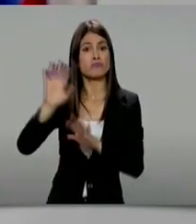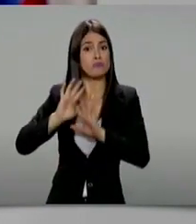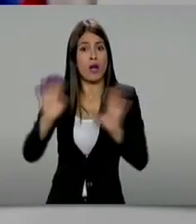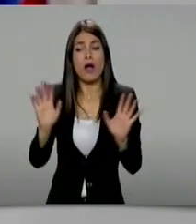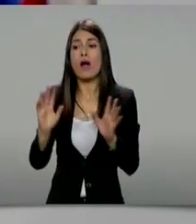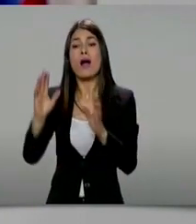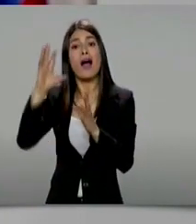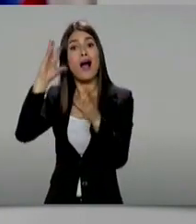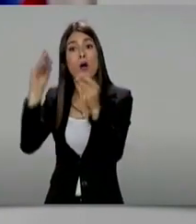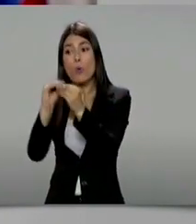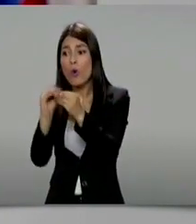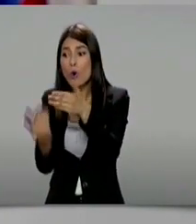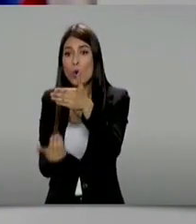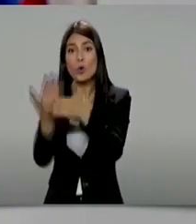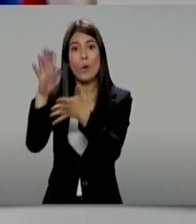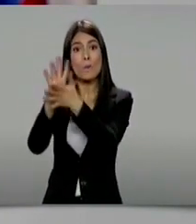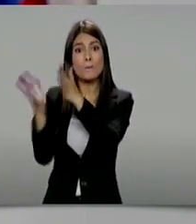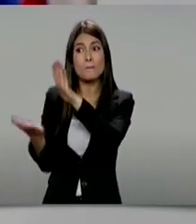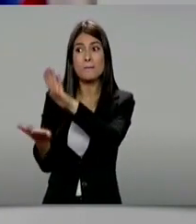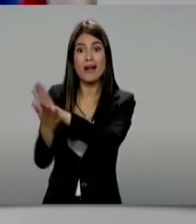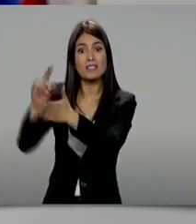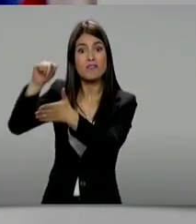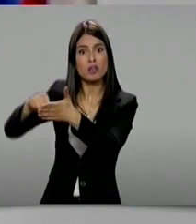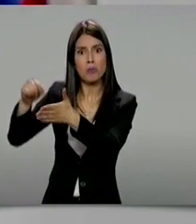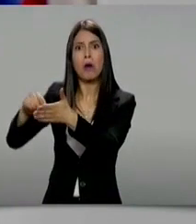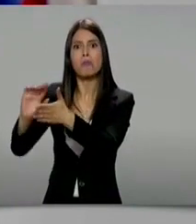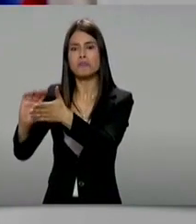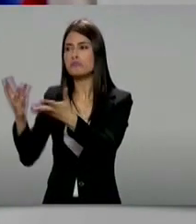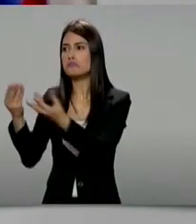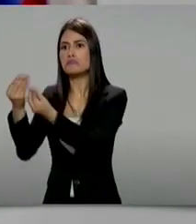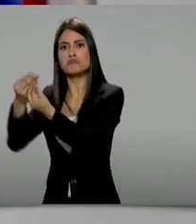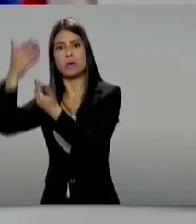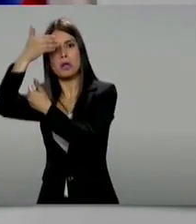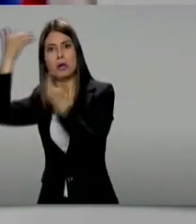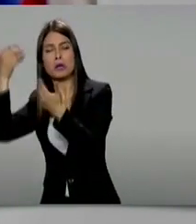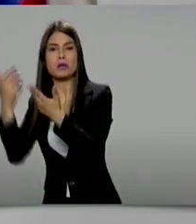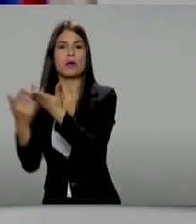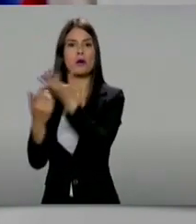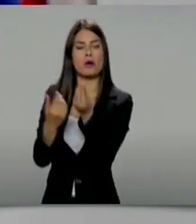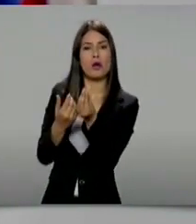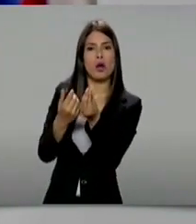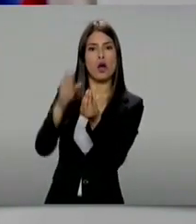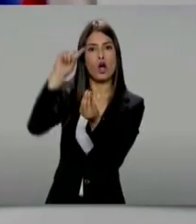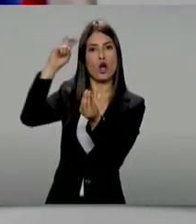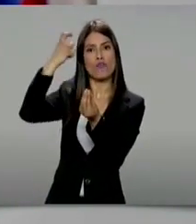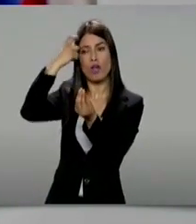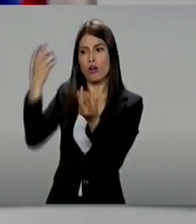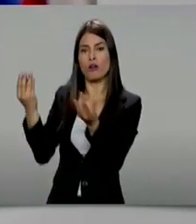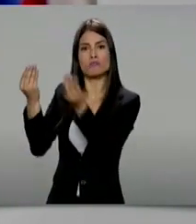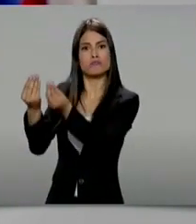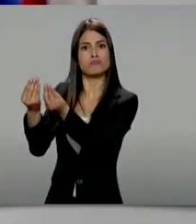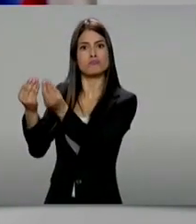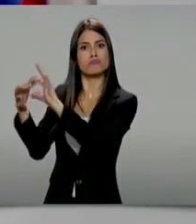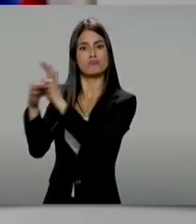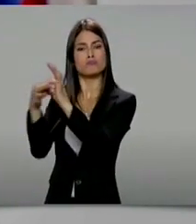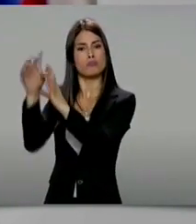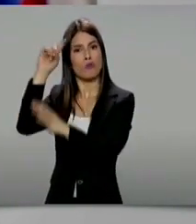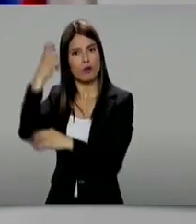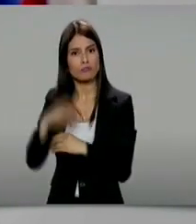estuve en ese país reunido con la primera ministra que es protestante y con el viceprimer minist ministro que es